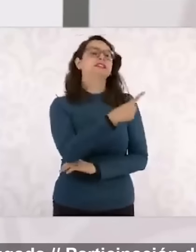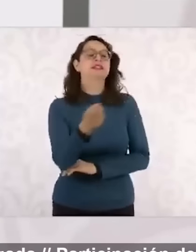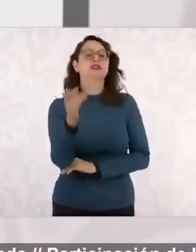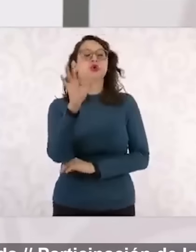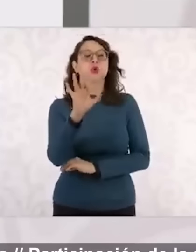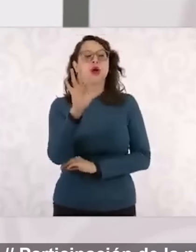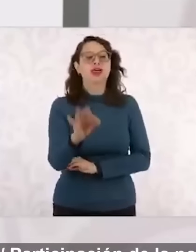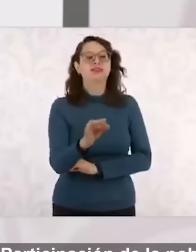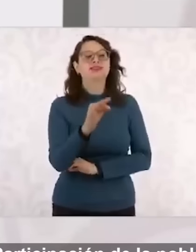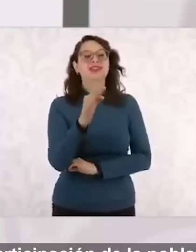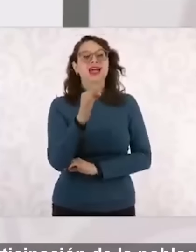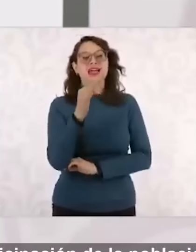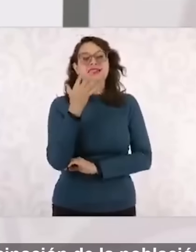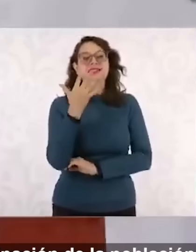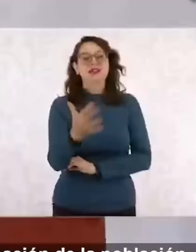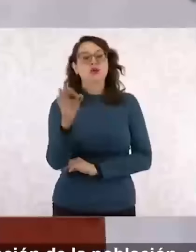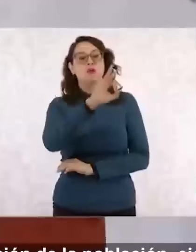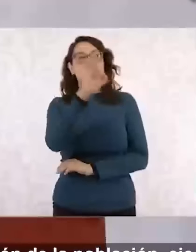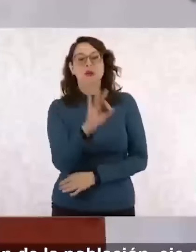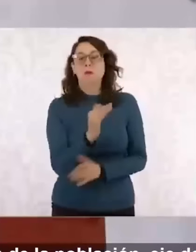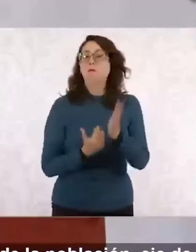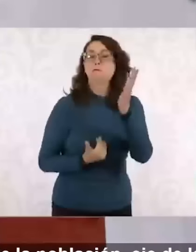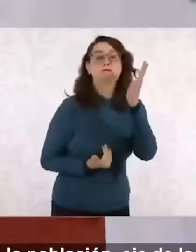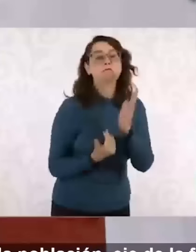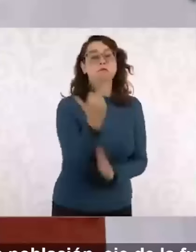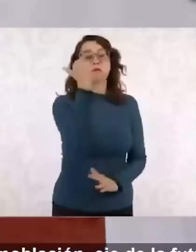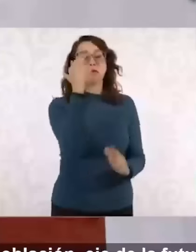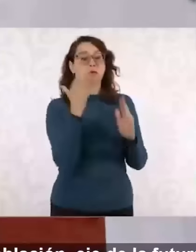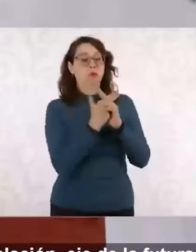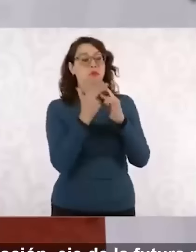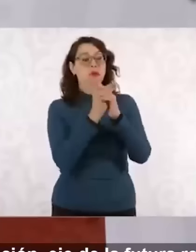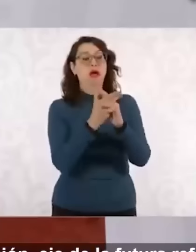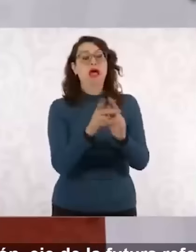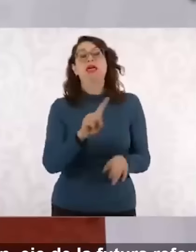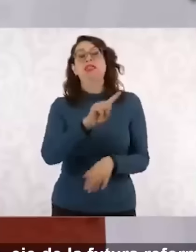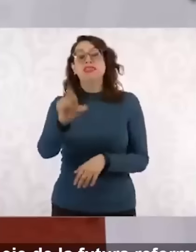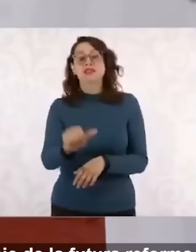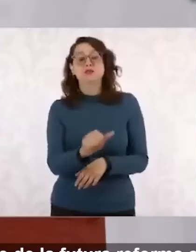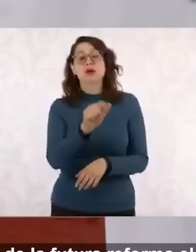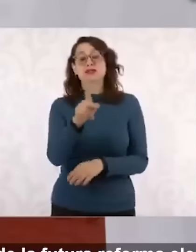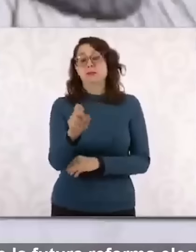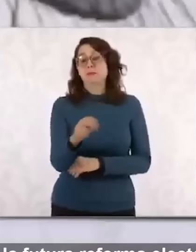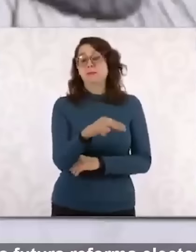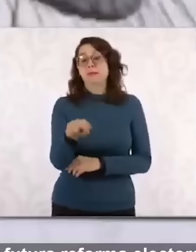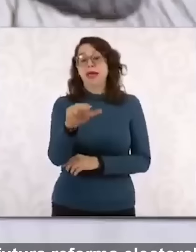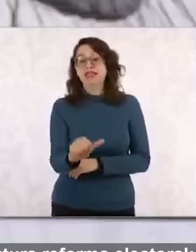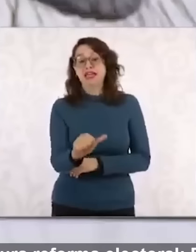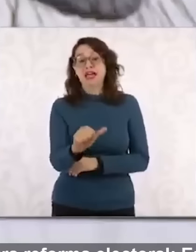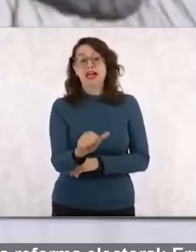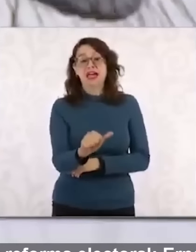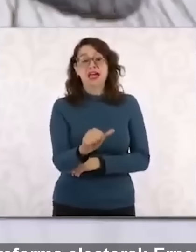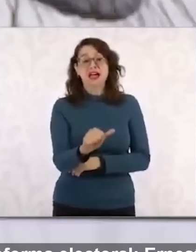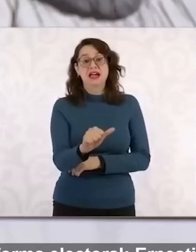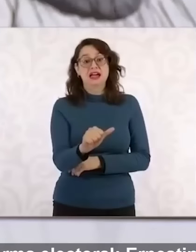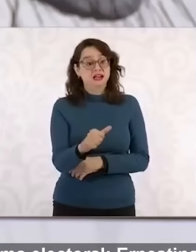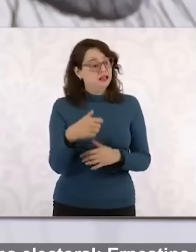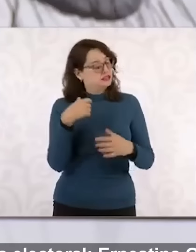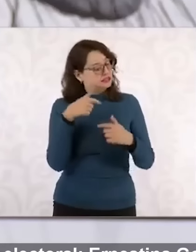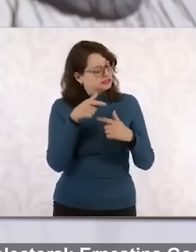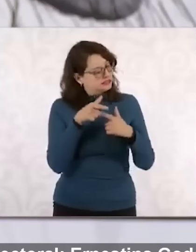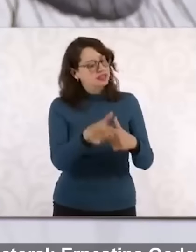más homicidios que cuando entra. Y luego Peña, que sigue prácticamente la misma estrategia, nada más que ya sin García